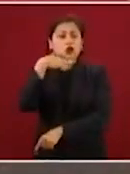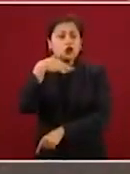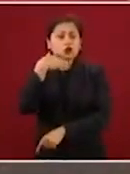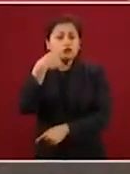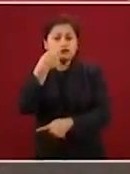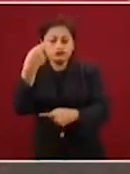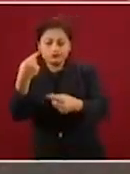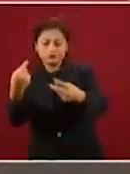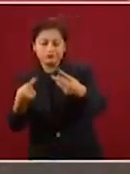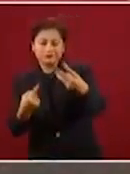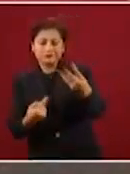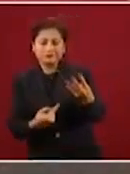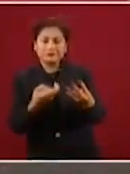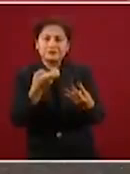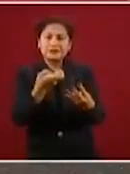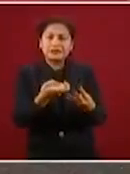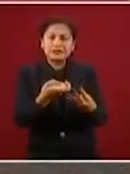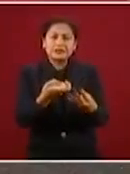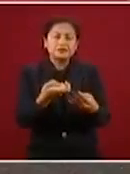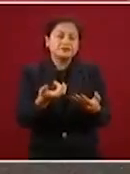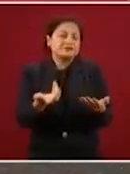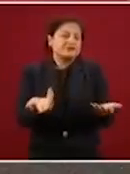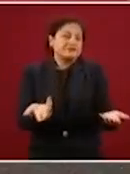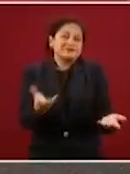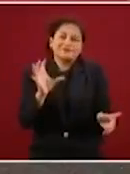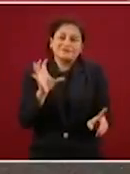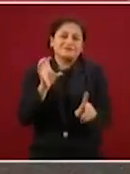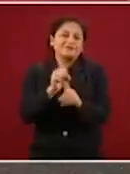es pecho a tierra.